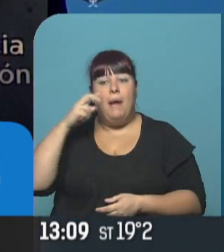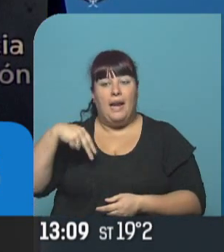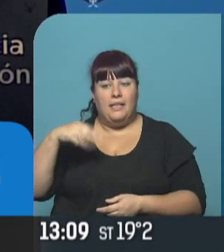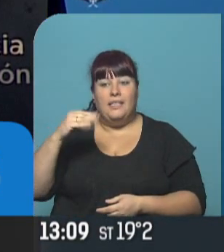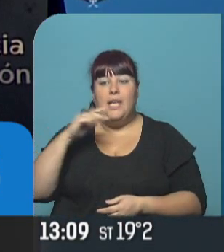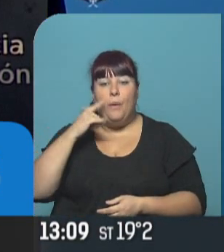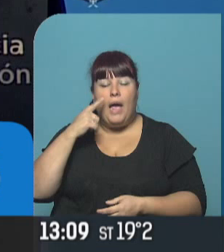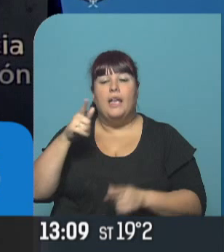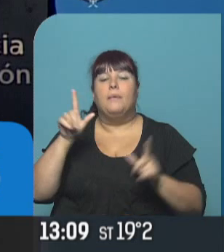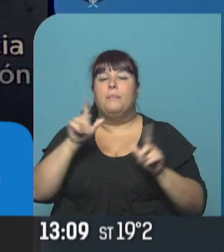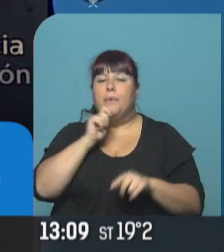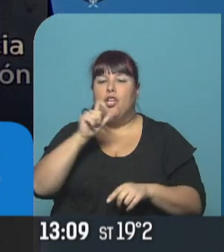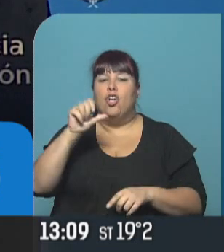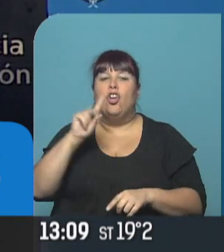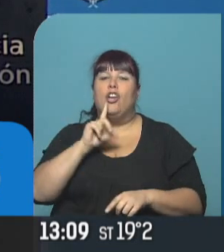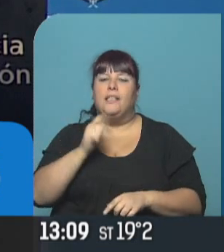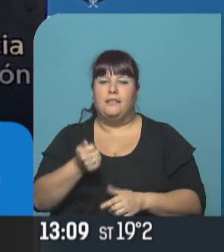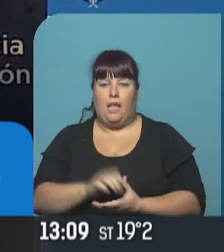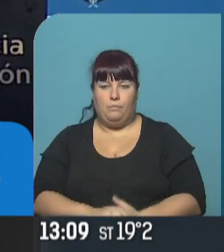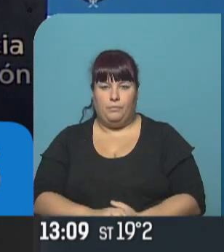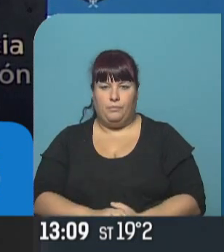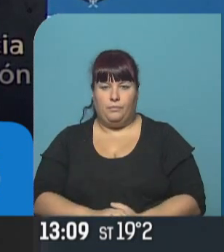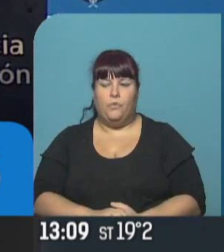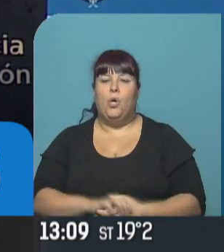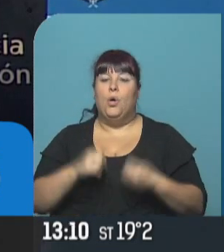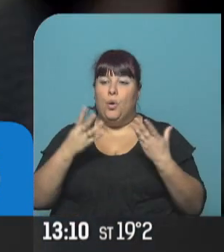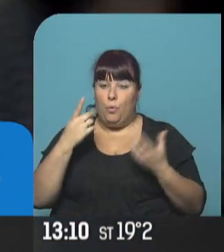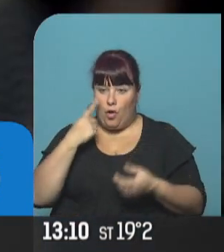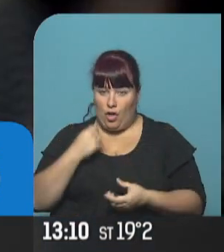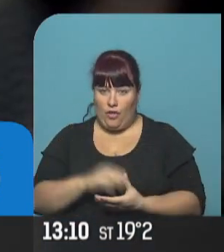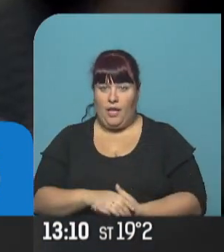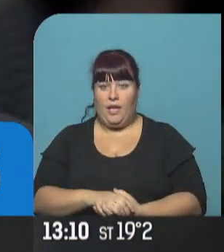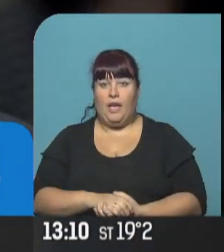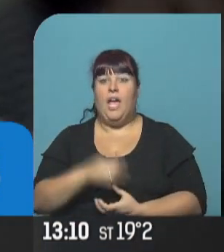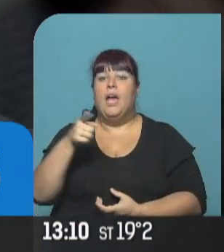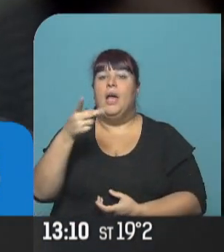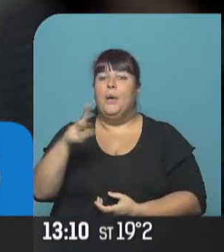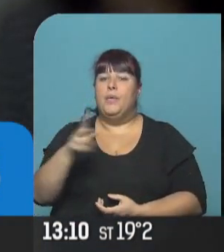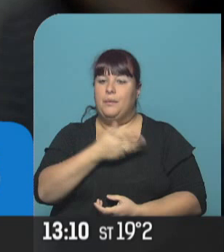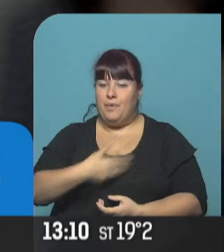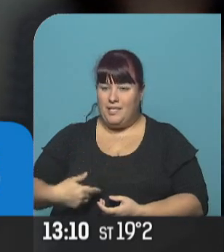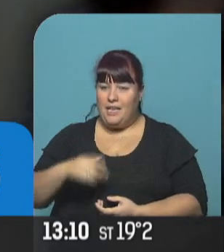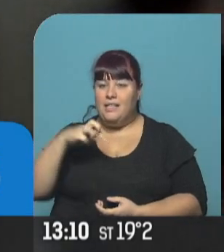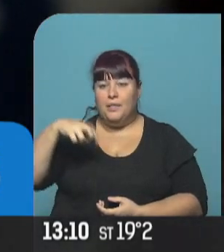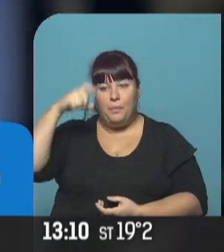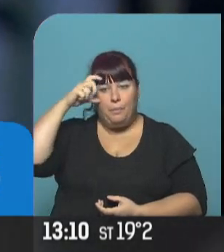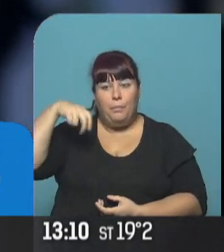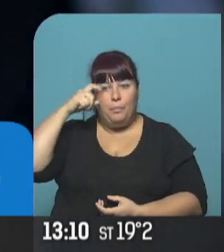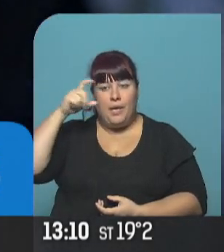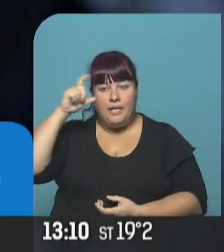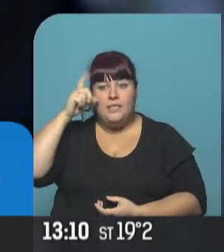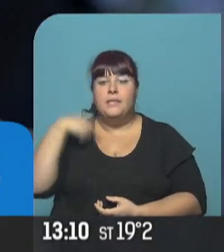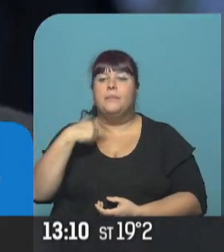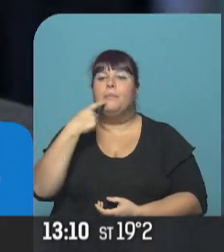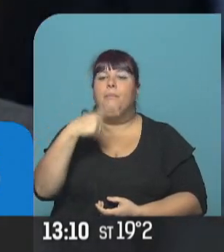Chavay, medio El Cronista. Buenos días. Para el vicepresidente Pence, la consulta